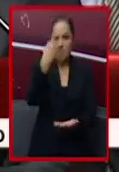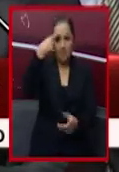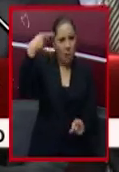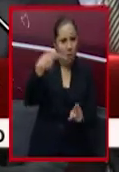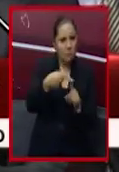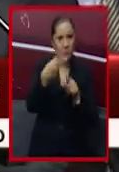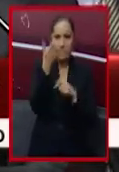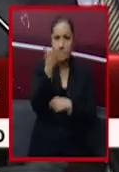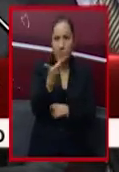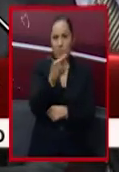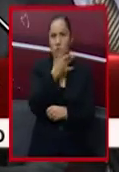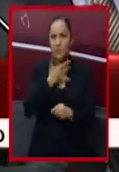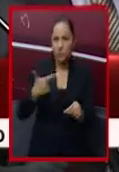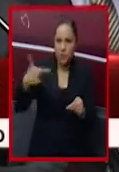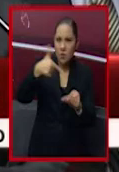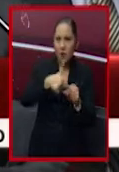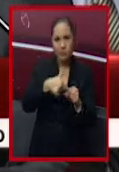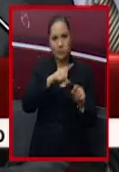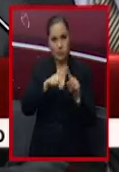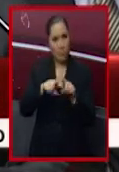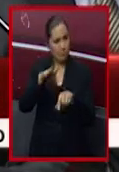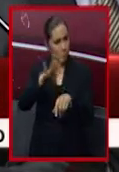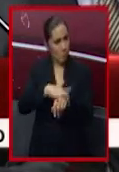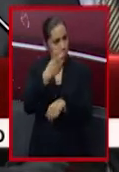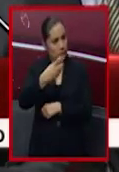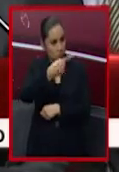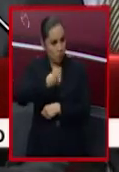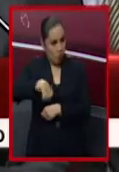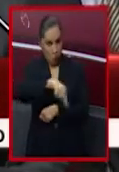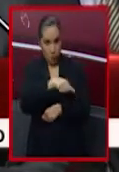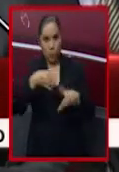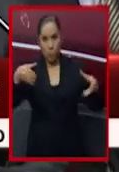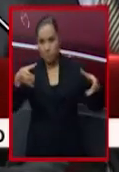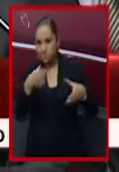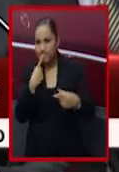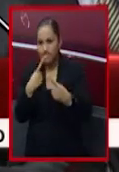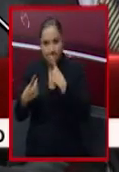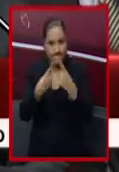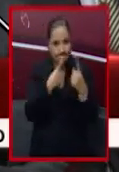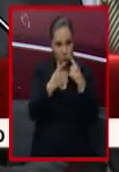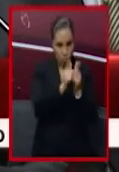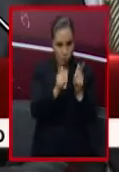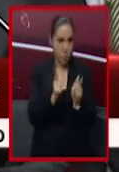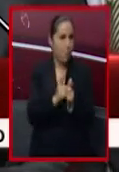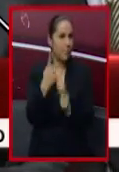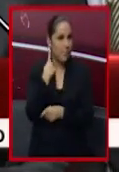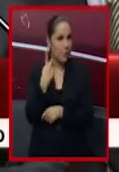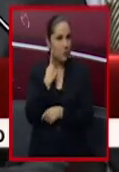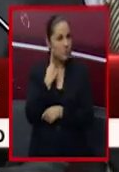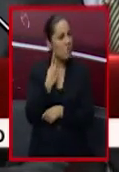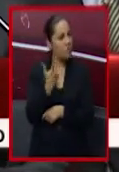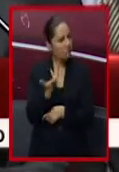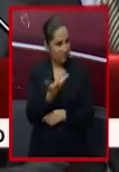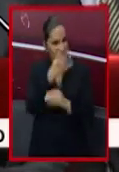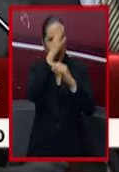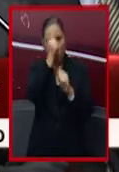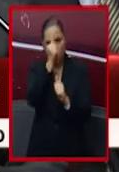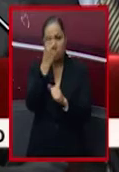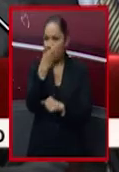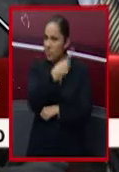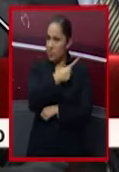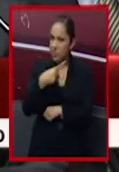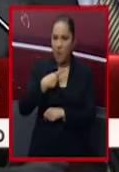hoy, nuestra plenaria ratifica la necesidad de seguir luchando por estas